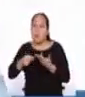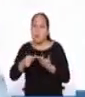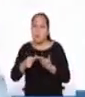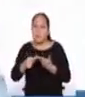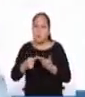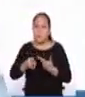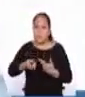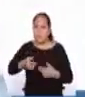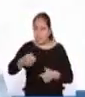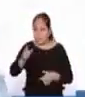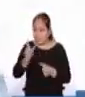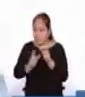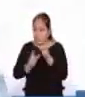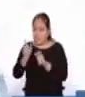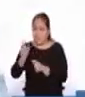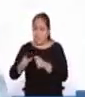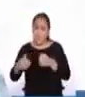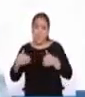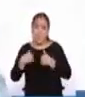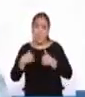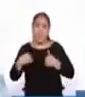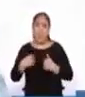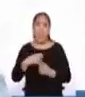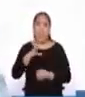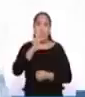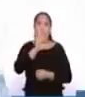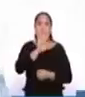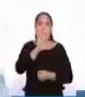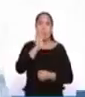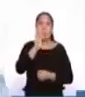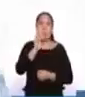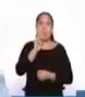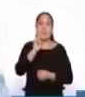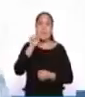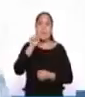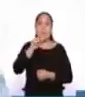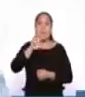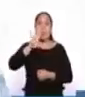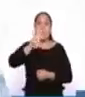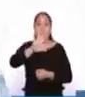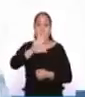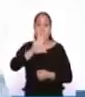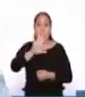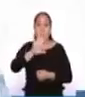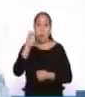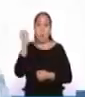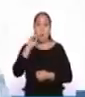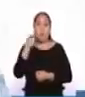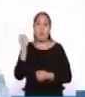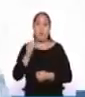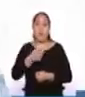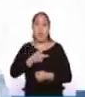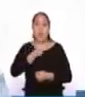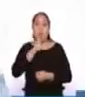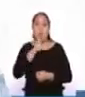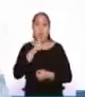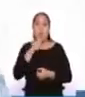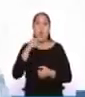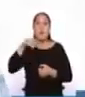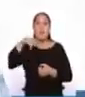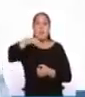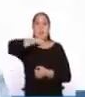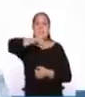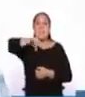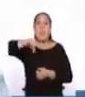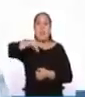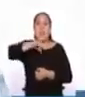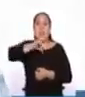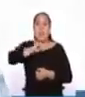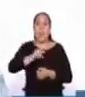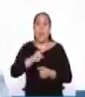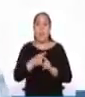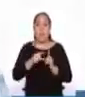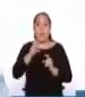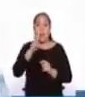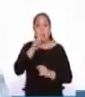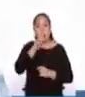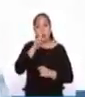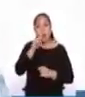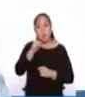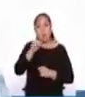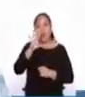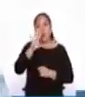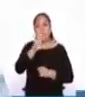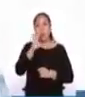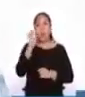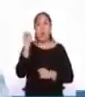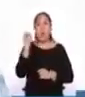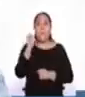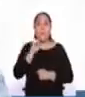el 97.5% de agua es salada, mientras que solo el 2.5% es dulce, y de